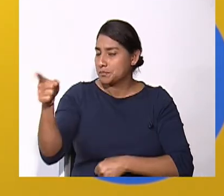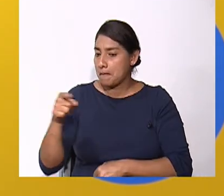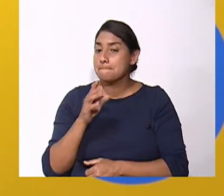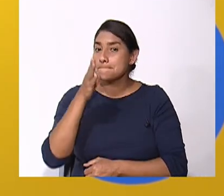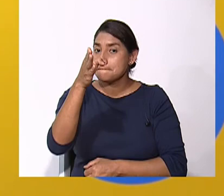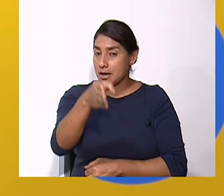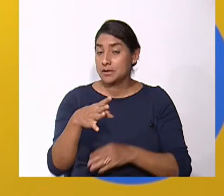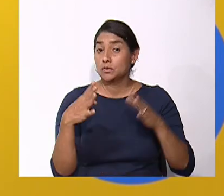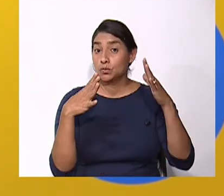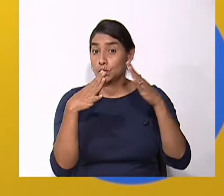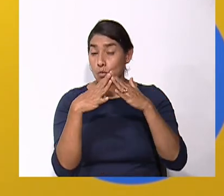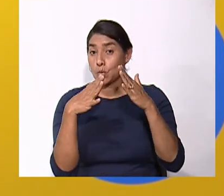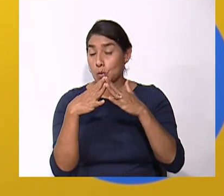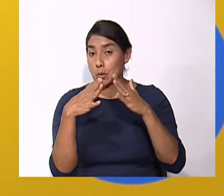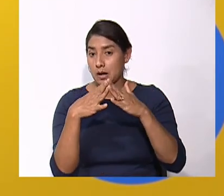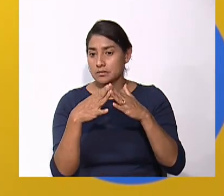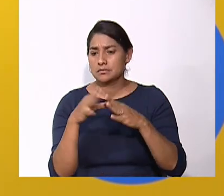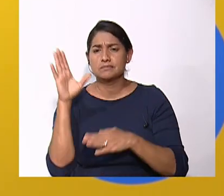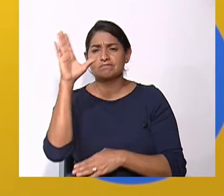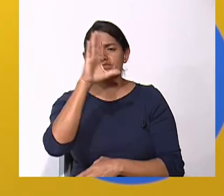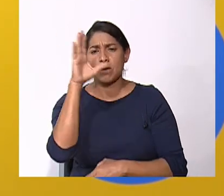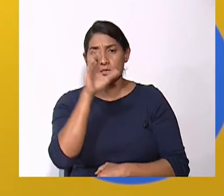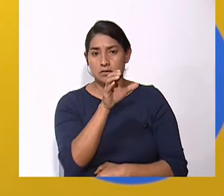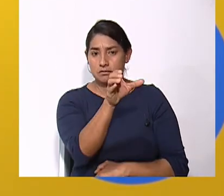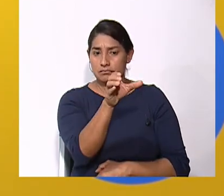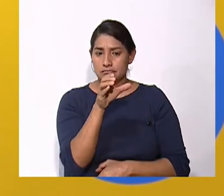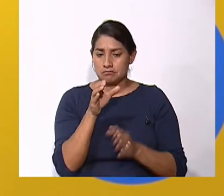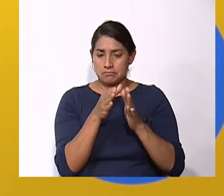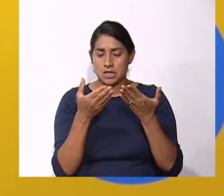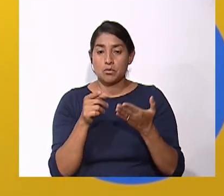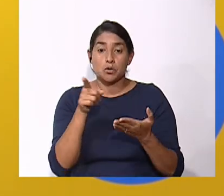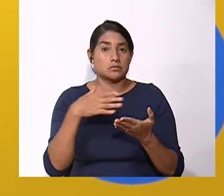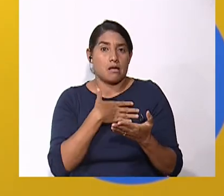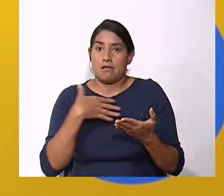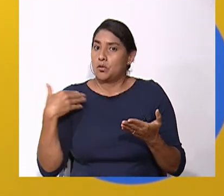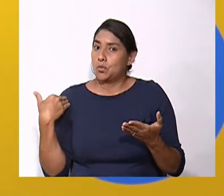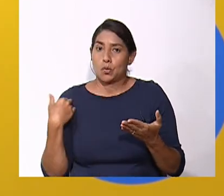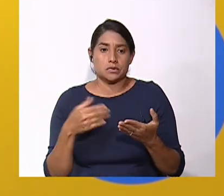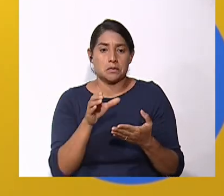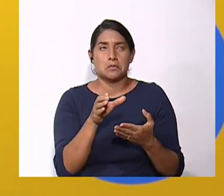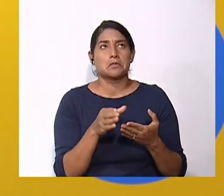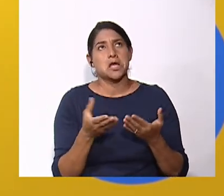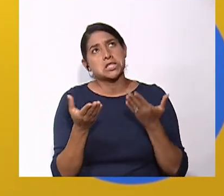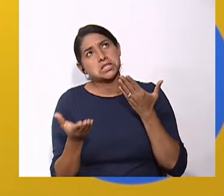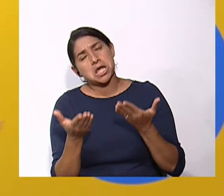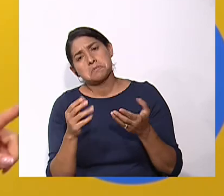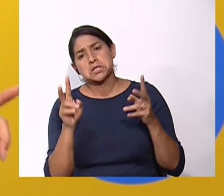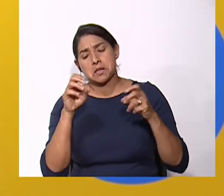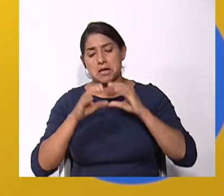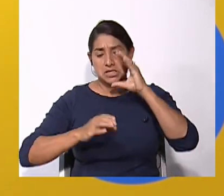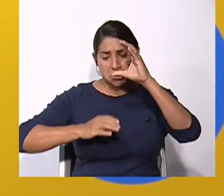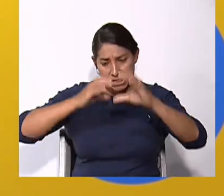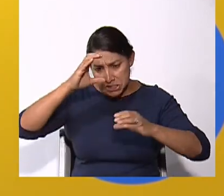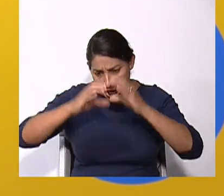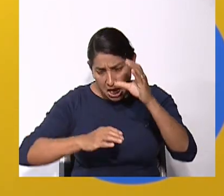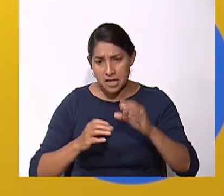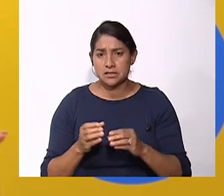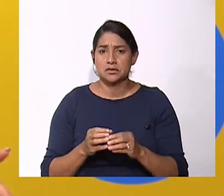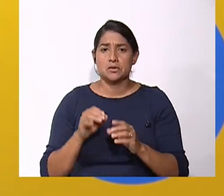a su casa y van a buscar un libro, el que ustedes quieran. Puede ser de ciencias,